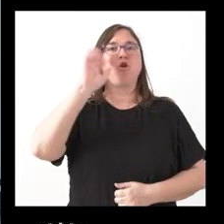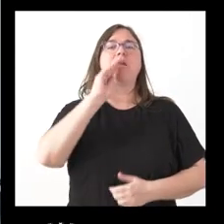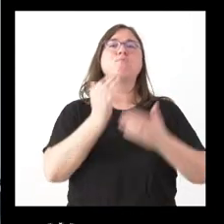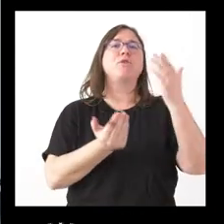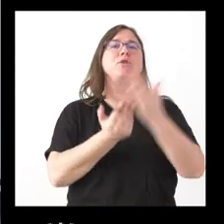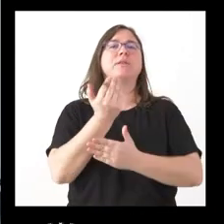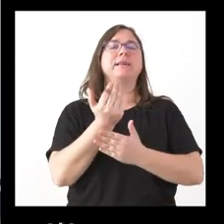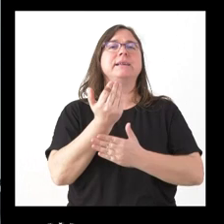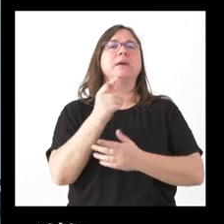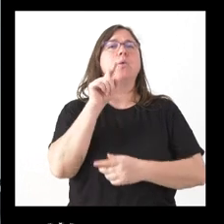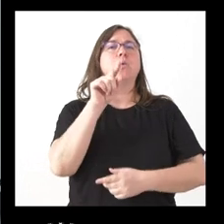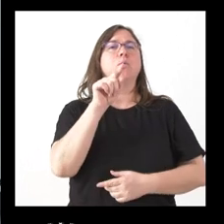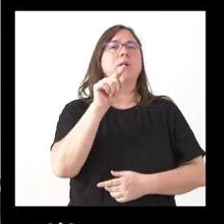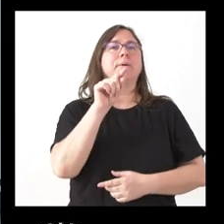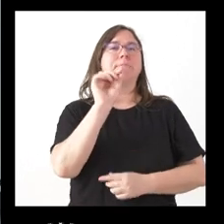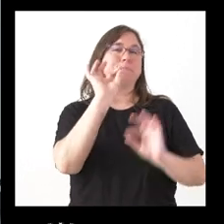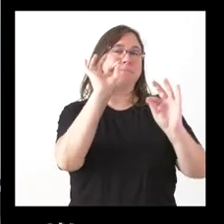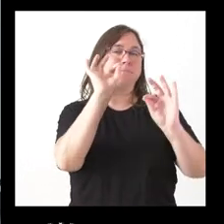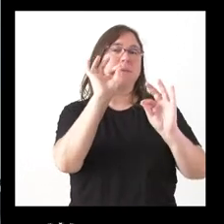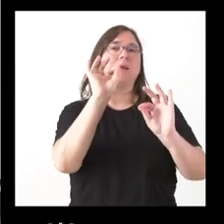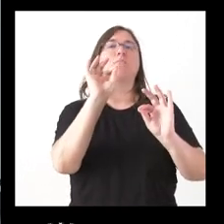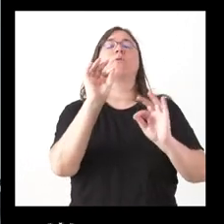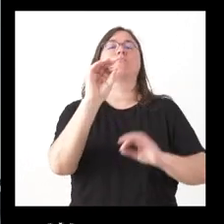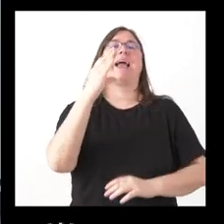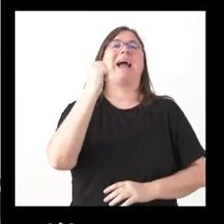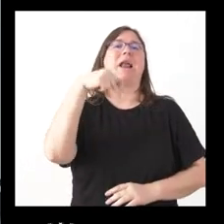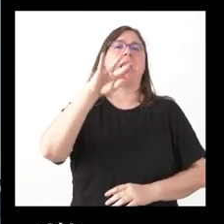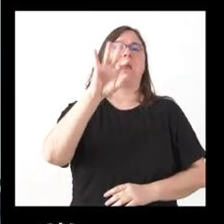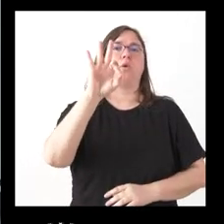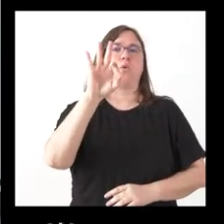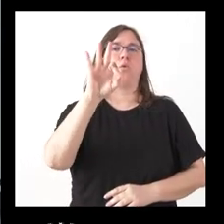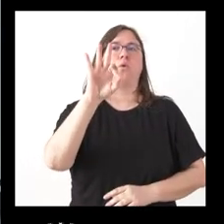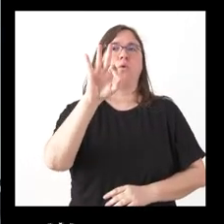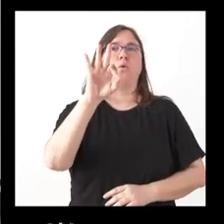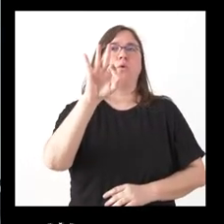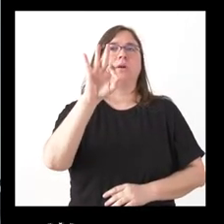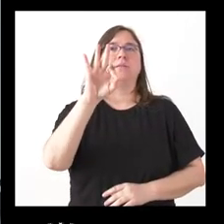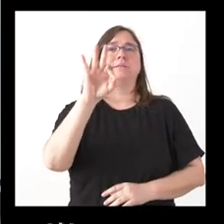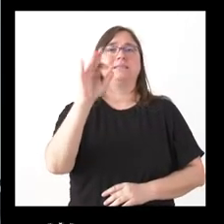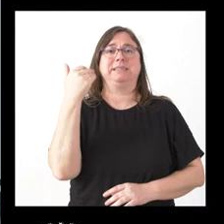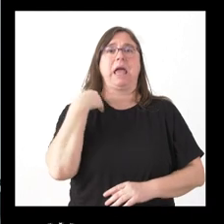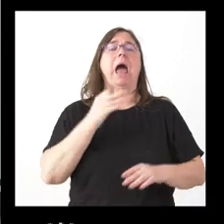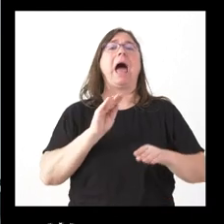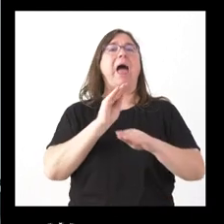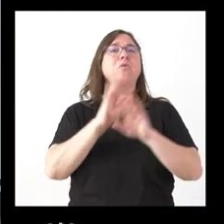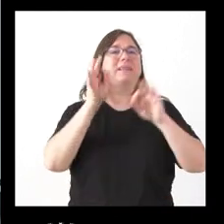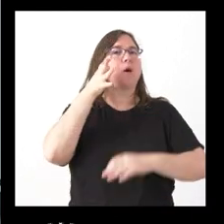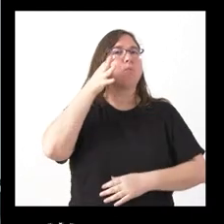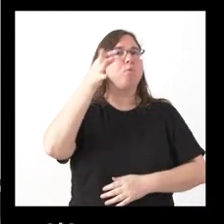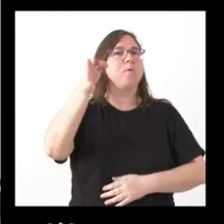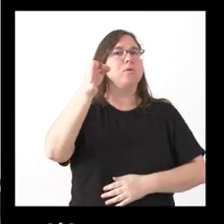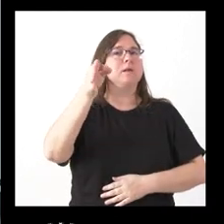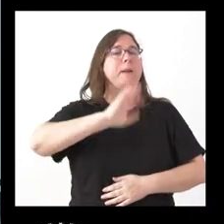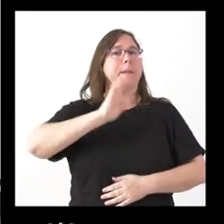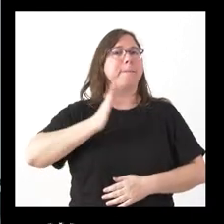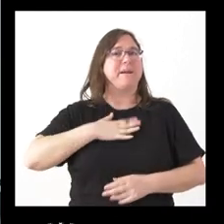una precisión para para Jesús Julio carrero era estas ayudas de a los municipios se publica